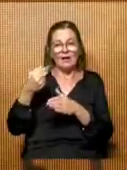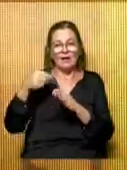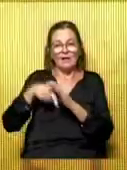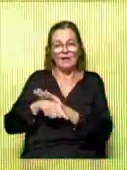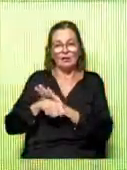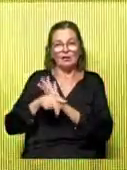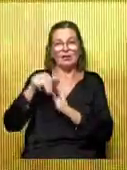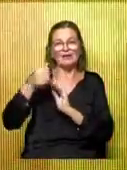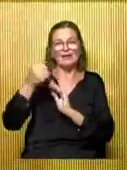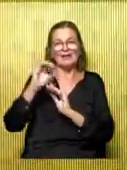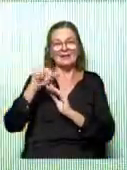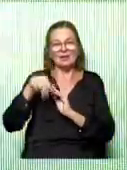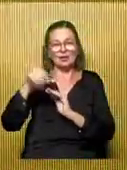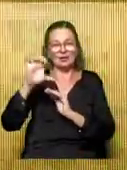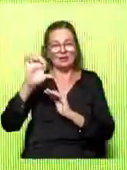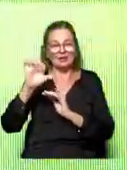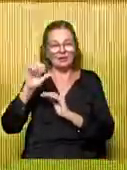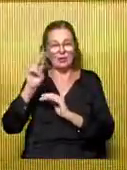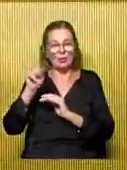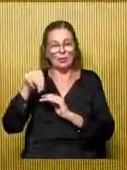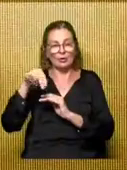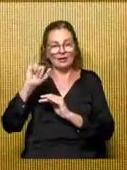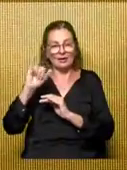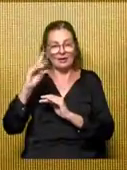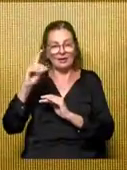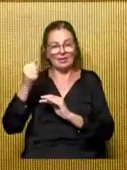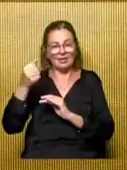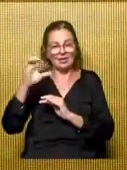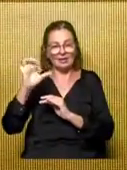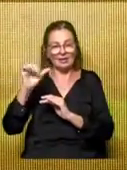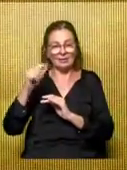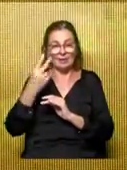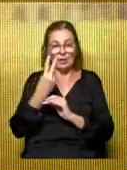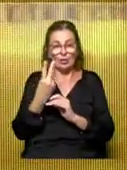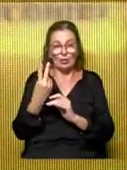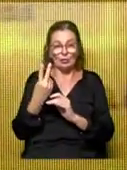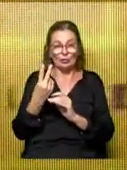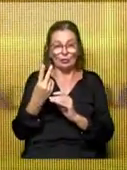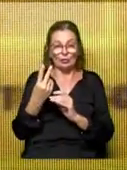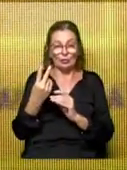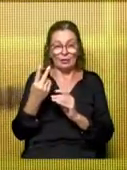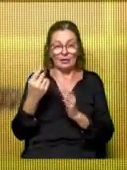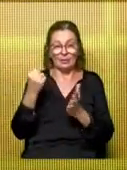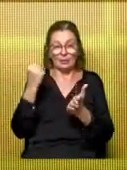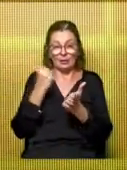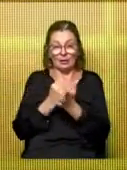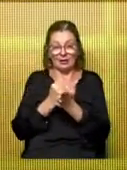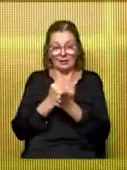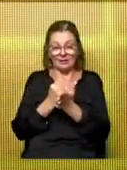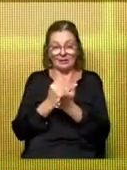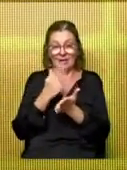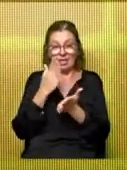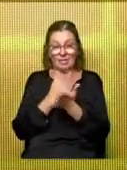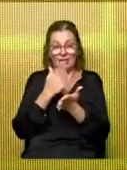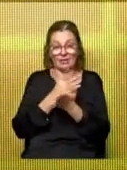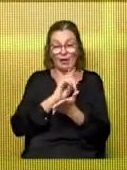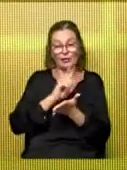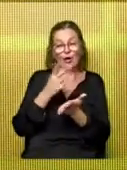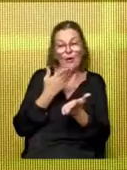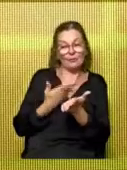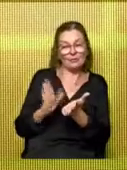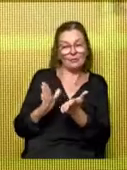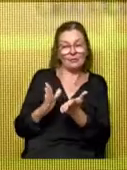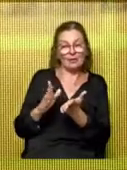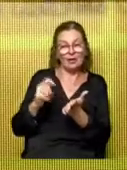menos. Que deberían ser dos organismos que garantizaran derechos, ¿no? Y no nos vulneraran. Bueno,